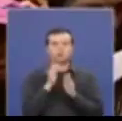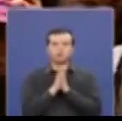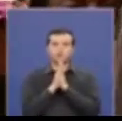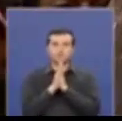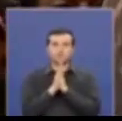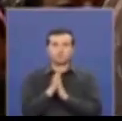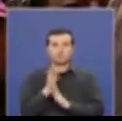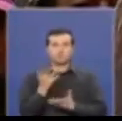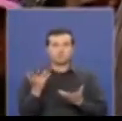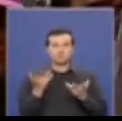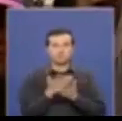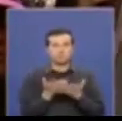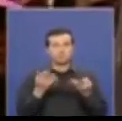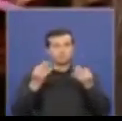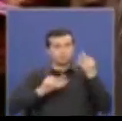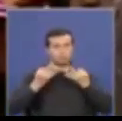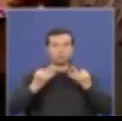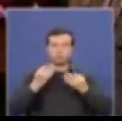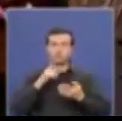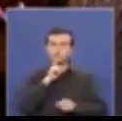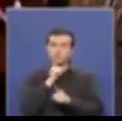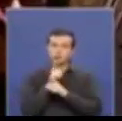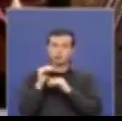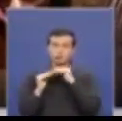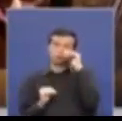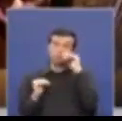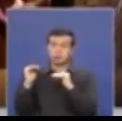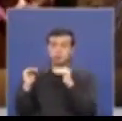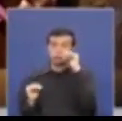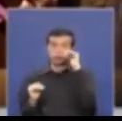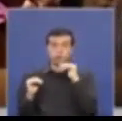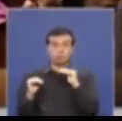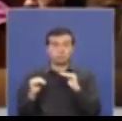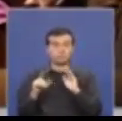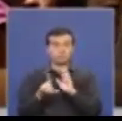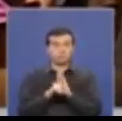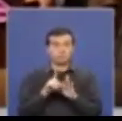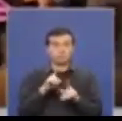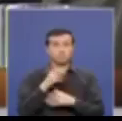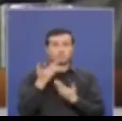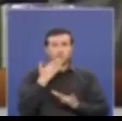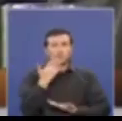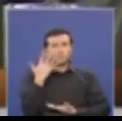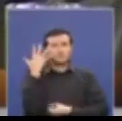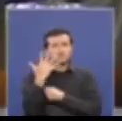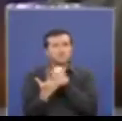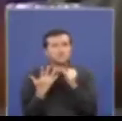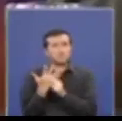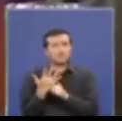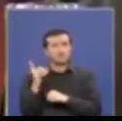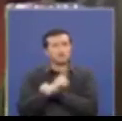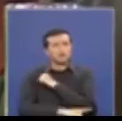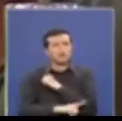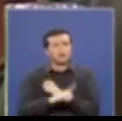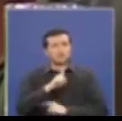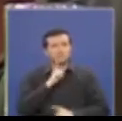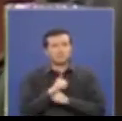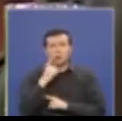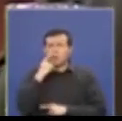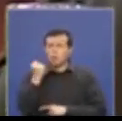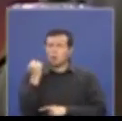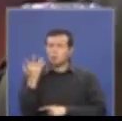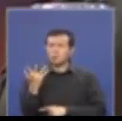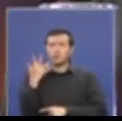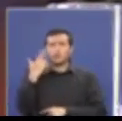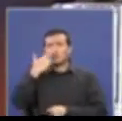haya, justamente que se aplique la dosimetría, presidente. Penas. ¿Pero qué dosimetría es? 5 años como mínimo. De acuerdo. Para un pobre hombre que se